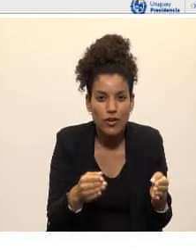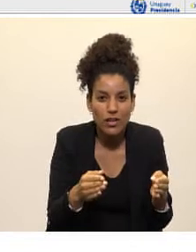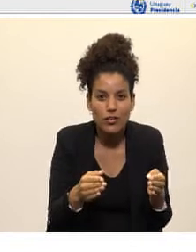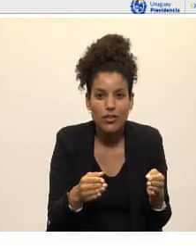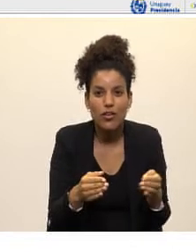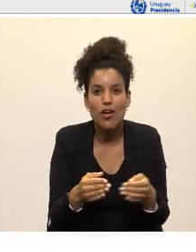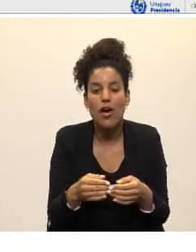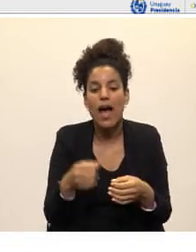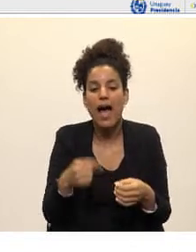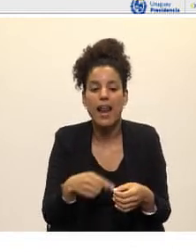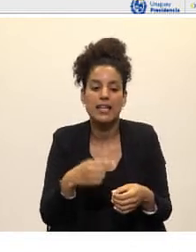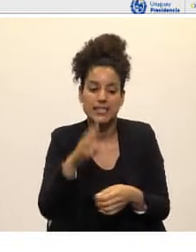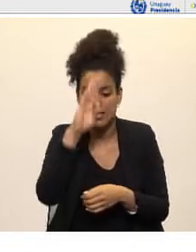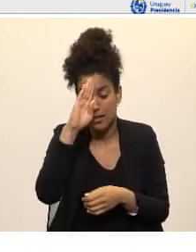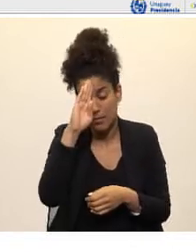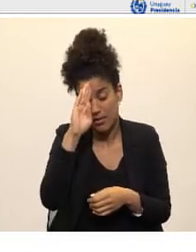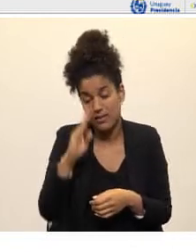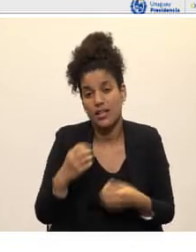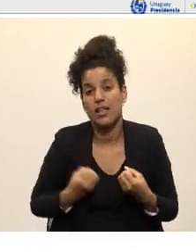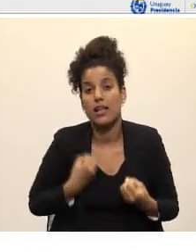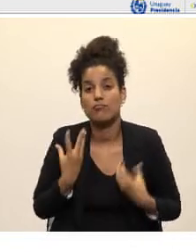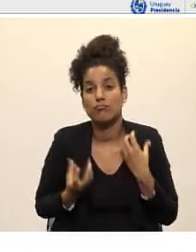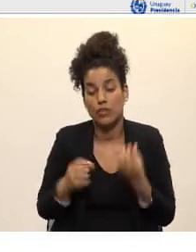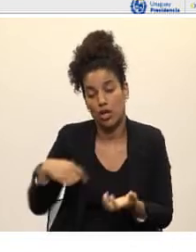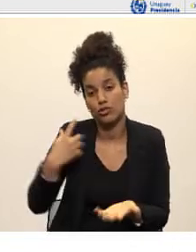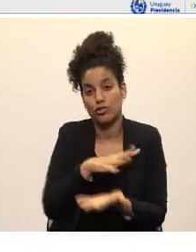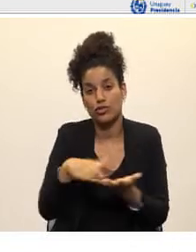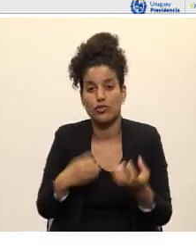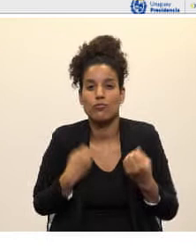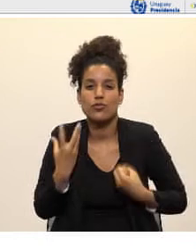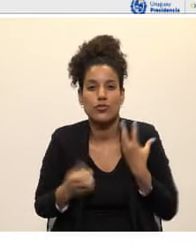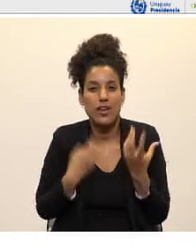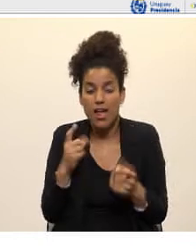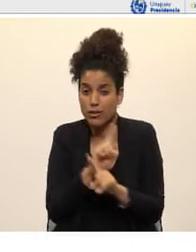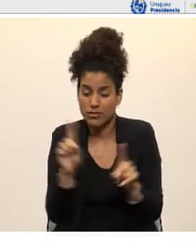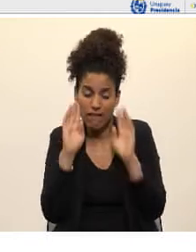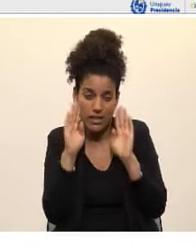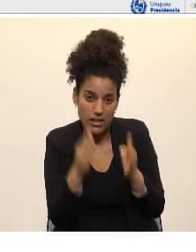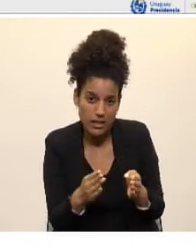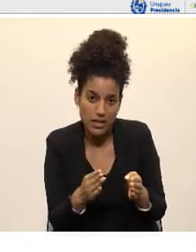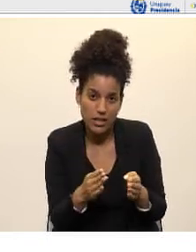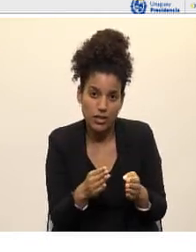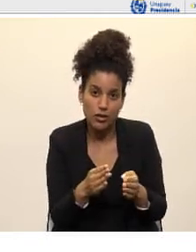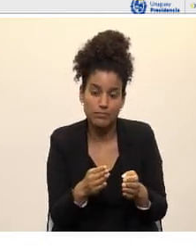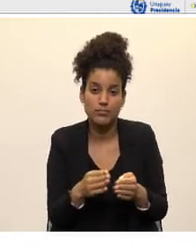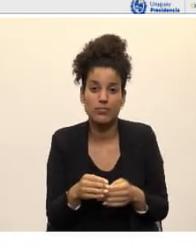habilidades socioemocionales, la ciudadanía digital y los saberes vinculados con